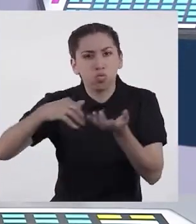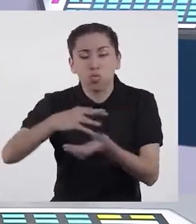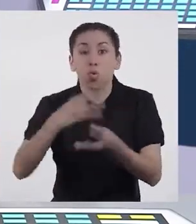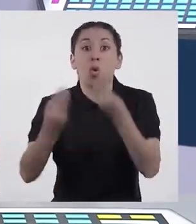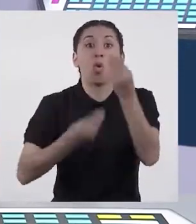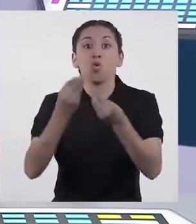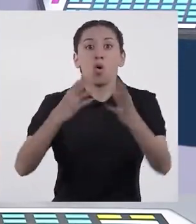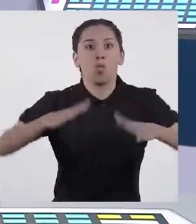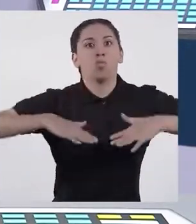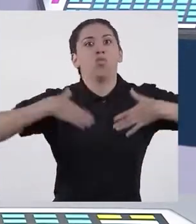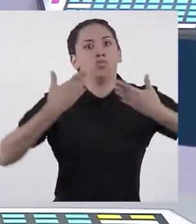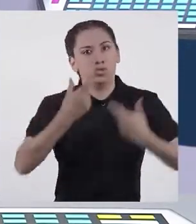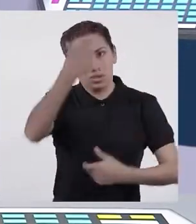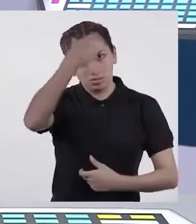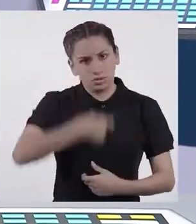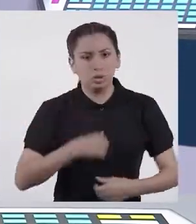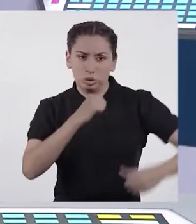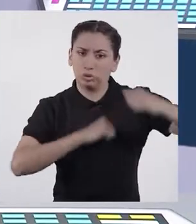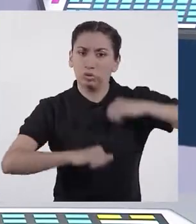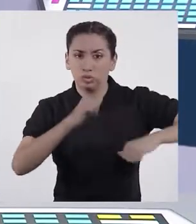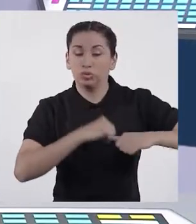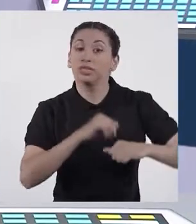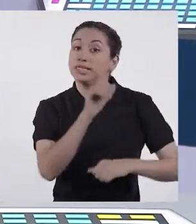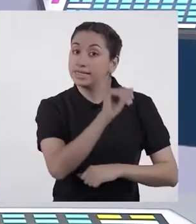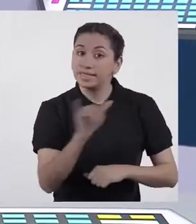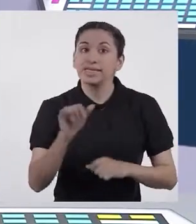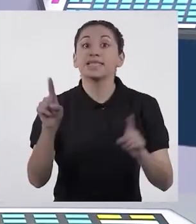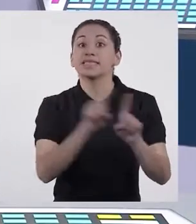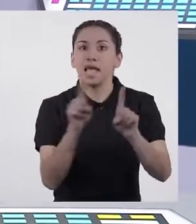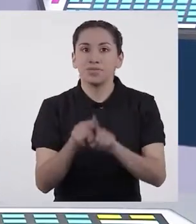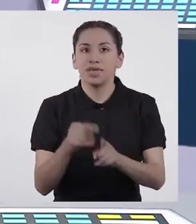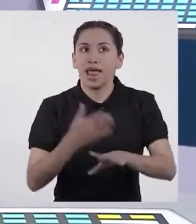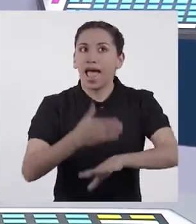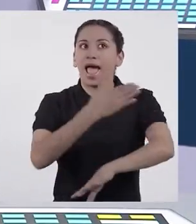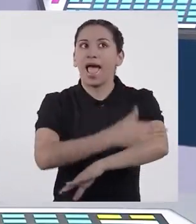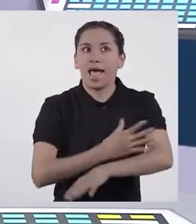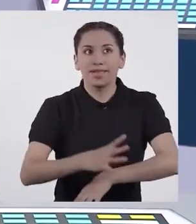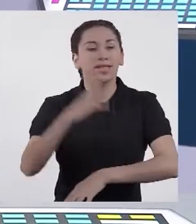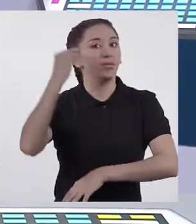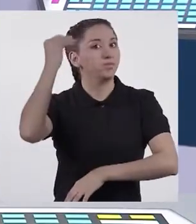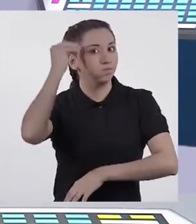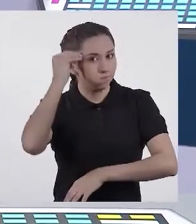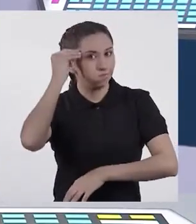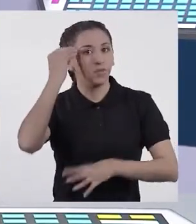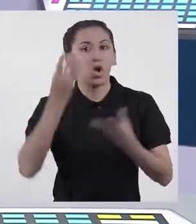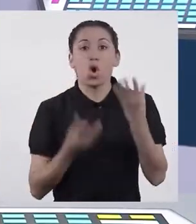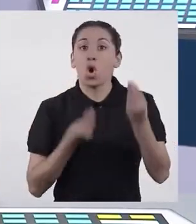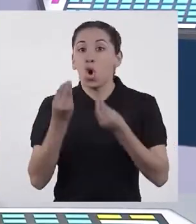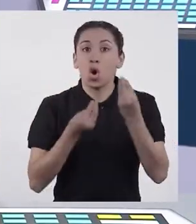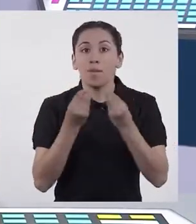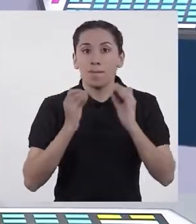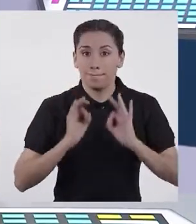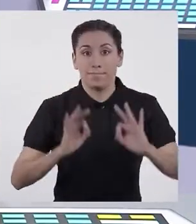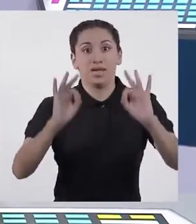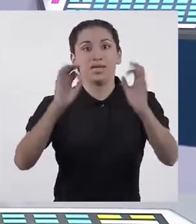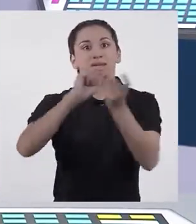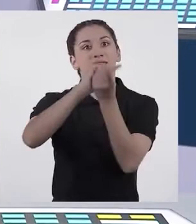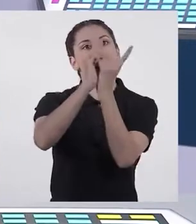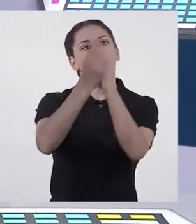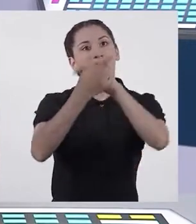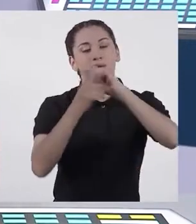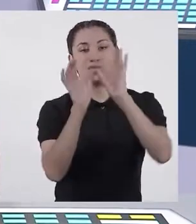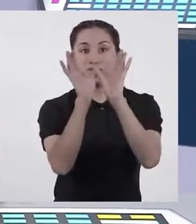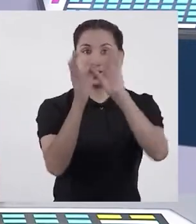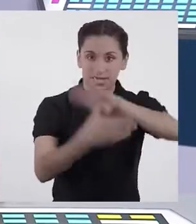cómo pueden afectarnos y sobre todo, tomar conciencia sobre las consecuencias del